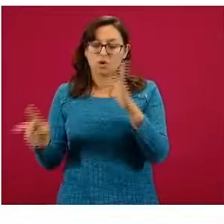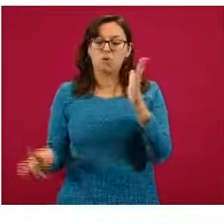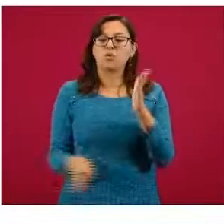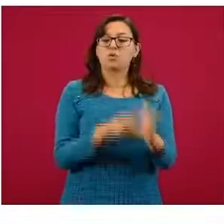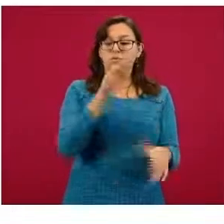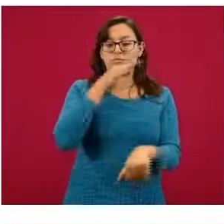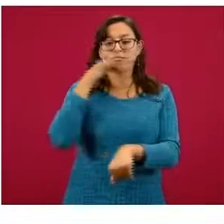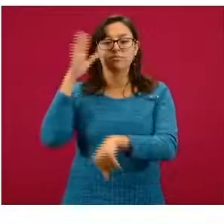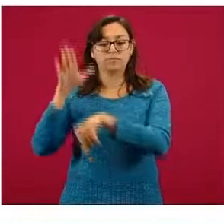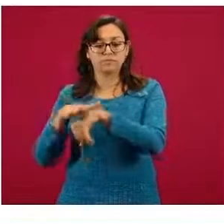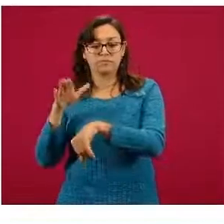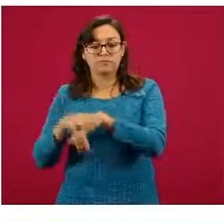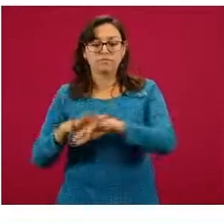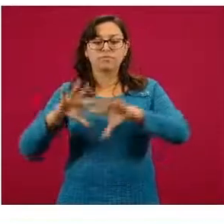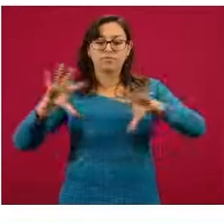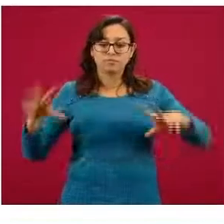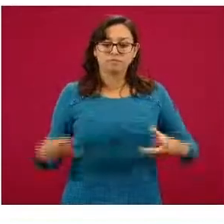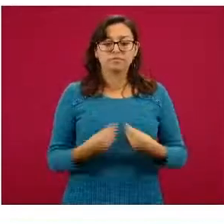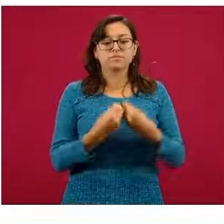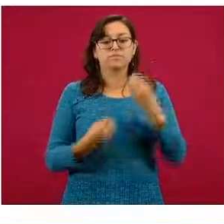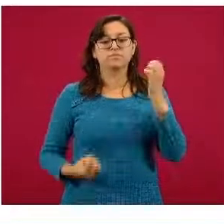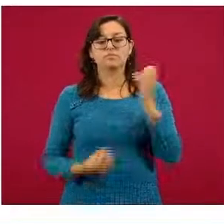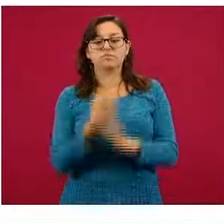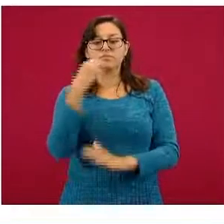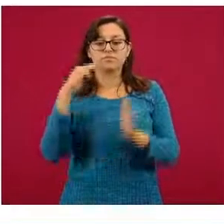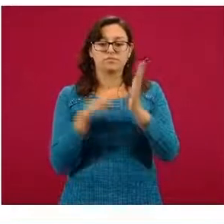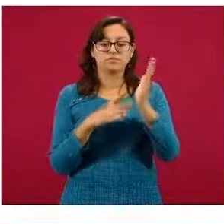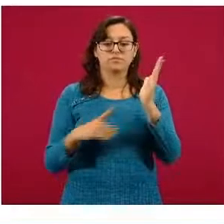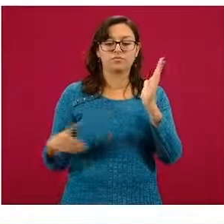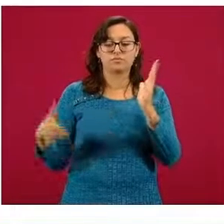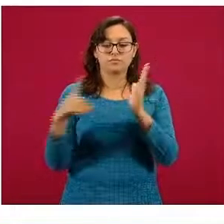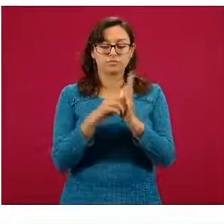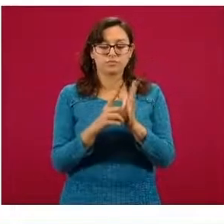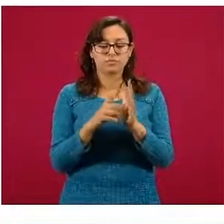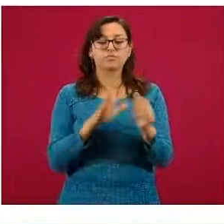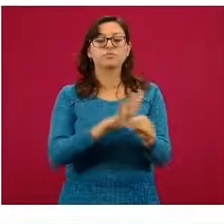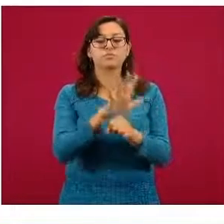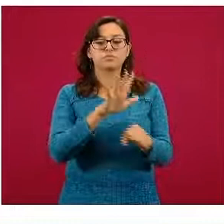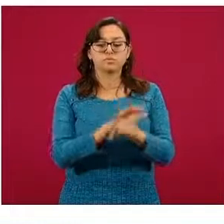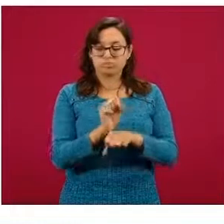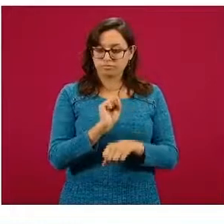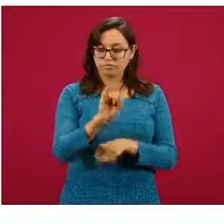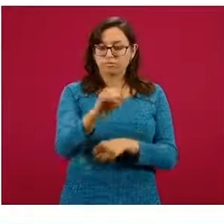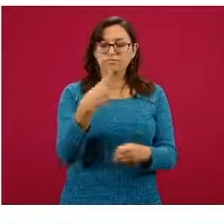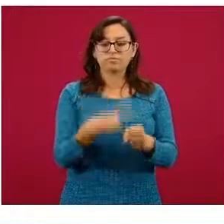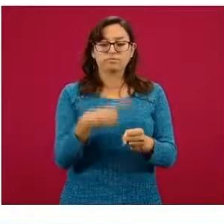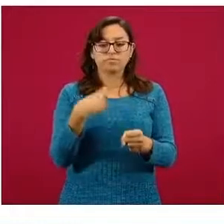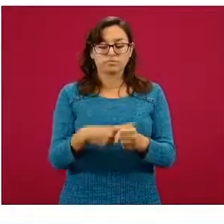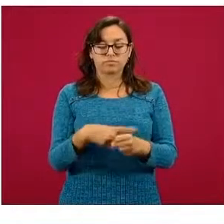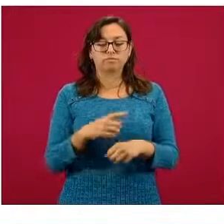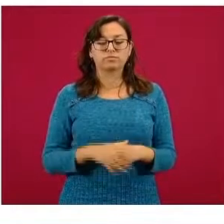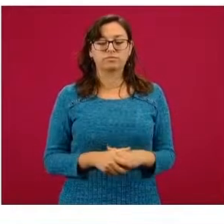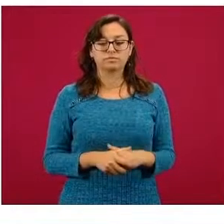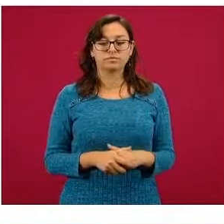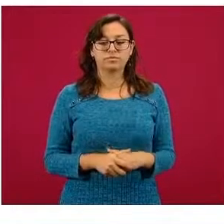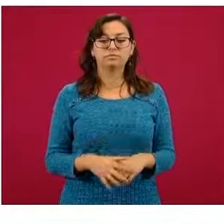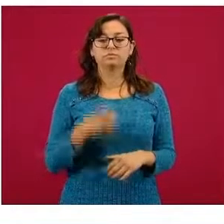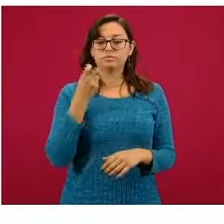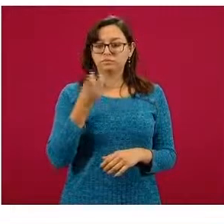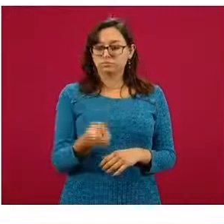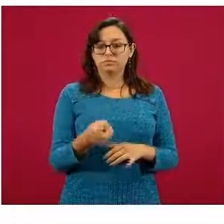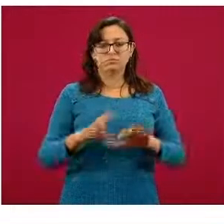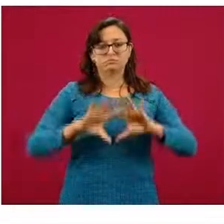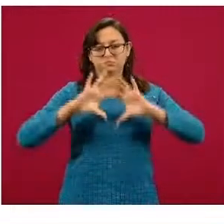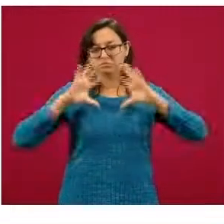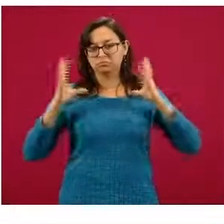para alinearse con el cambio de metodología que habían definido para los casos positivos. Esto es solamente un referente del